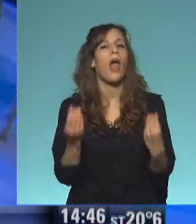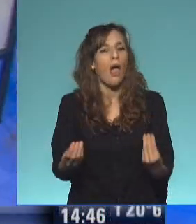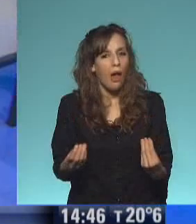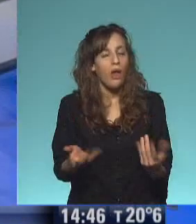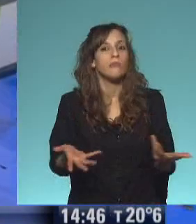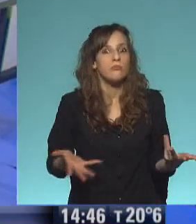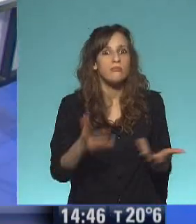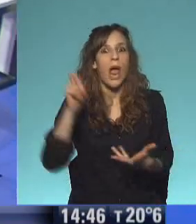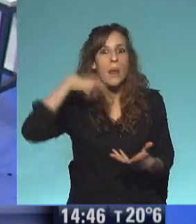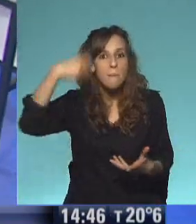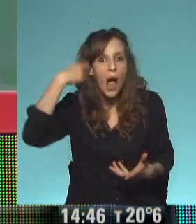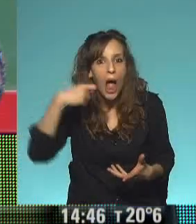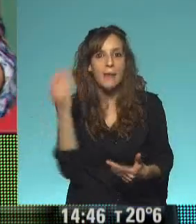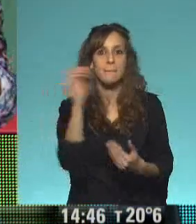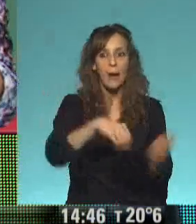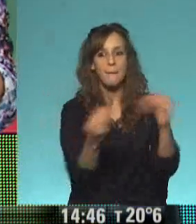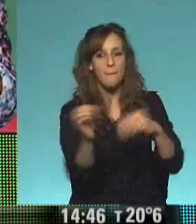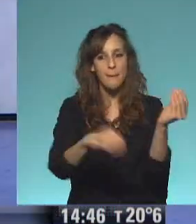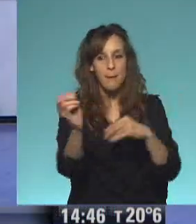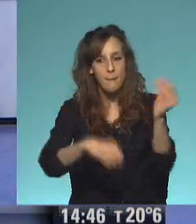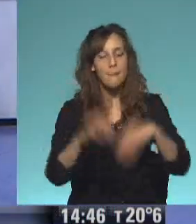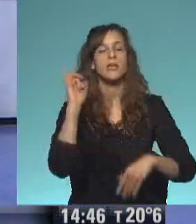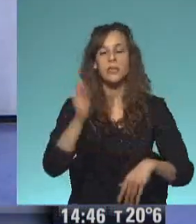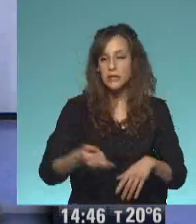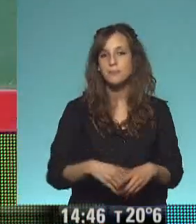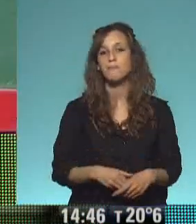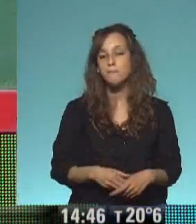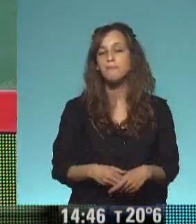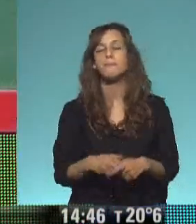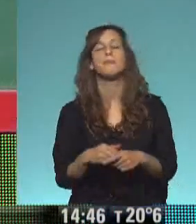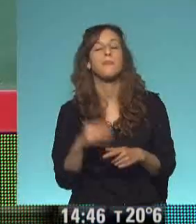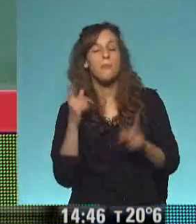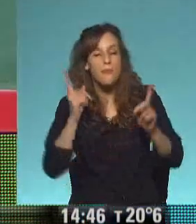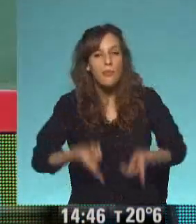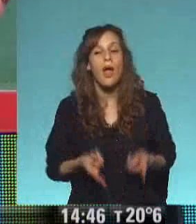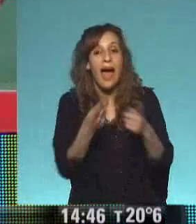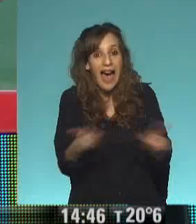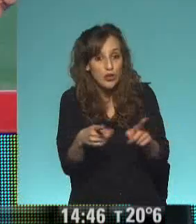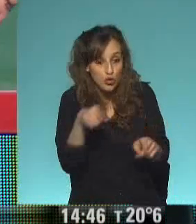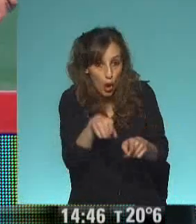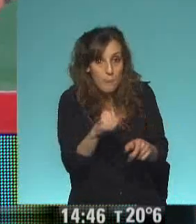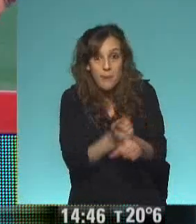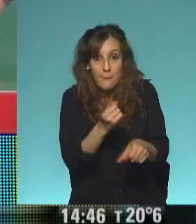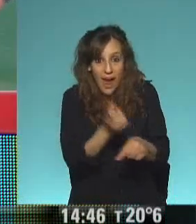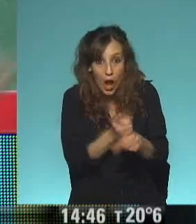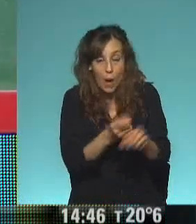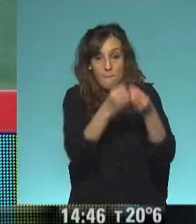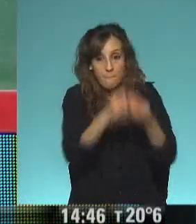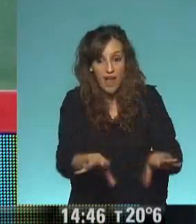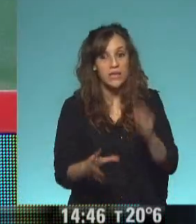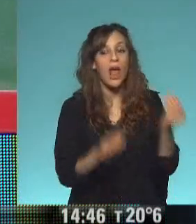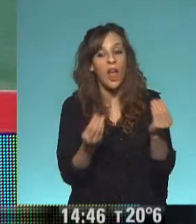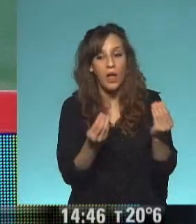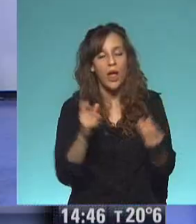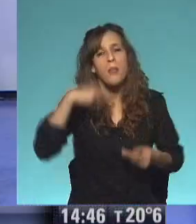cosas, gente, elementos. Cosas, muy bien. Personajes. Muy bien. Lo que apareció en esta canción era una chiva que no quería salir. Es verdad. ¿No? ¿Y quién